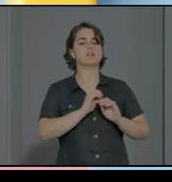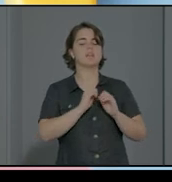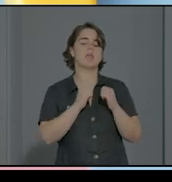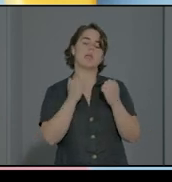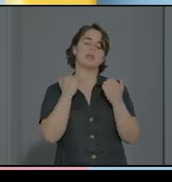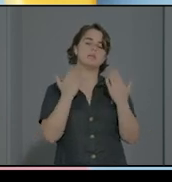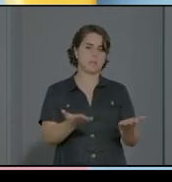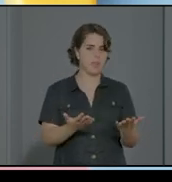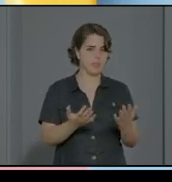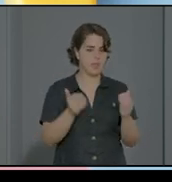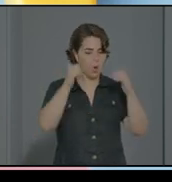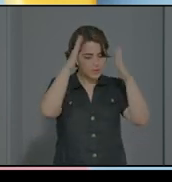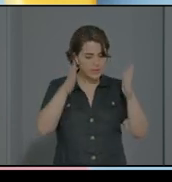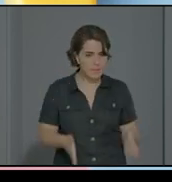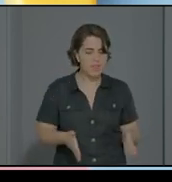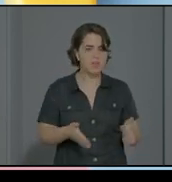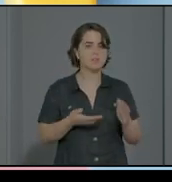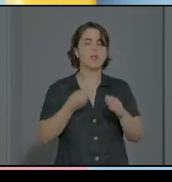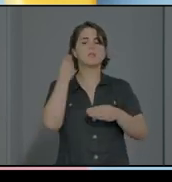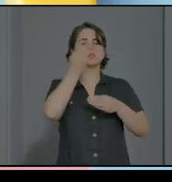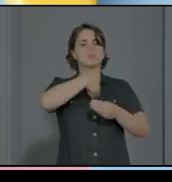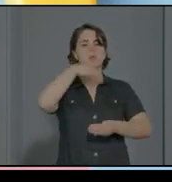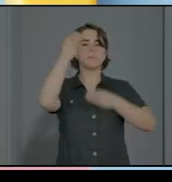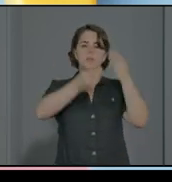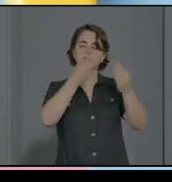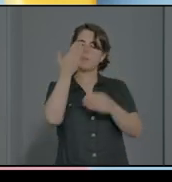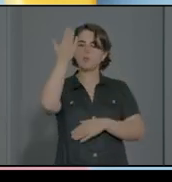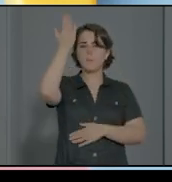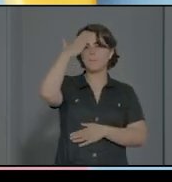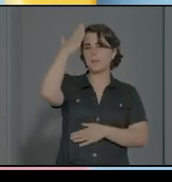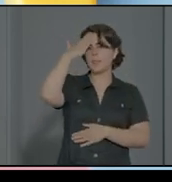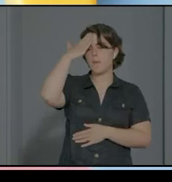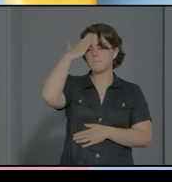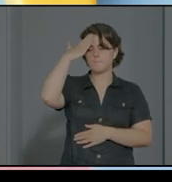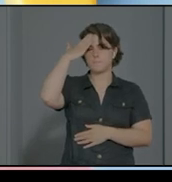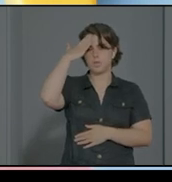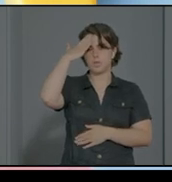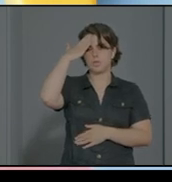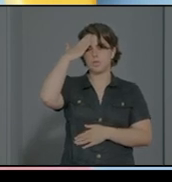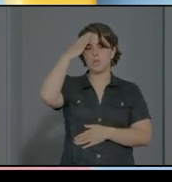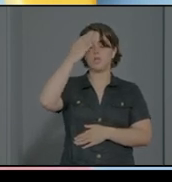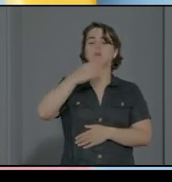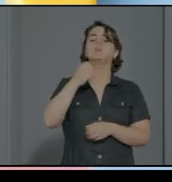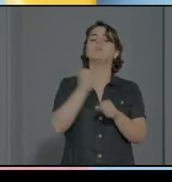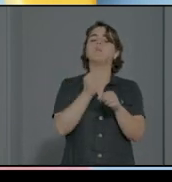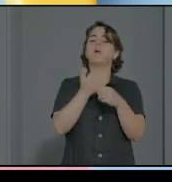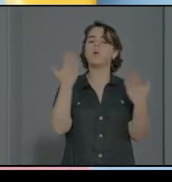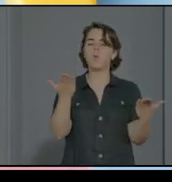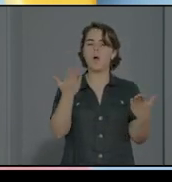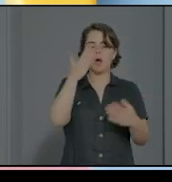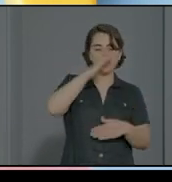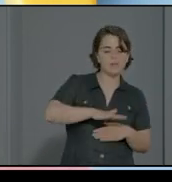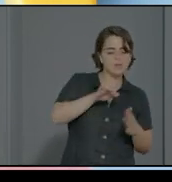que consideramos principales que trabajan bien en el desarrollo del niño, bien en la interacción